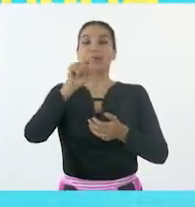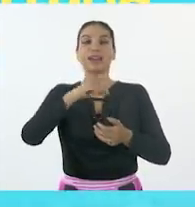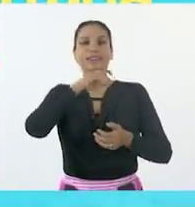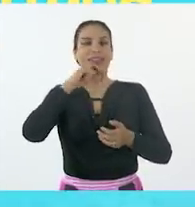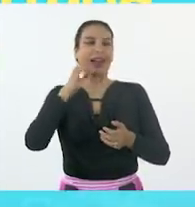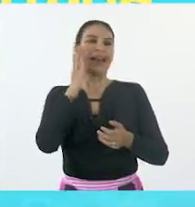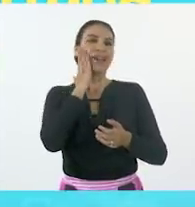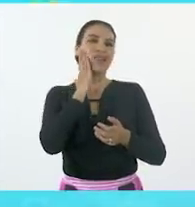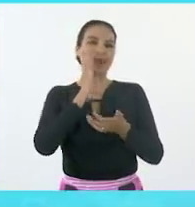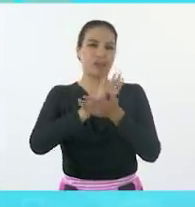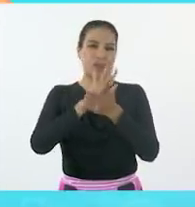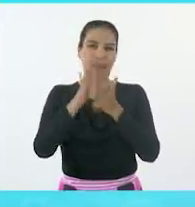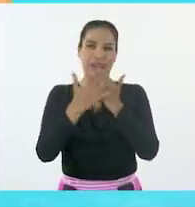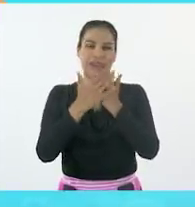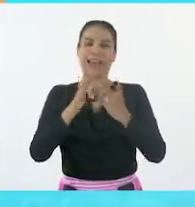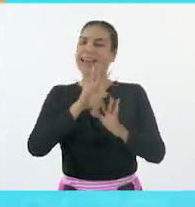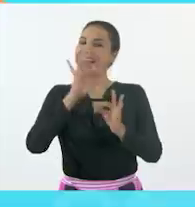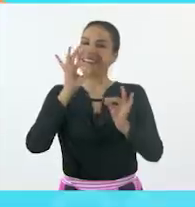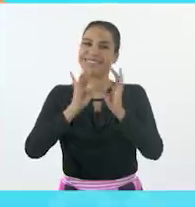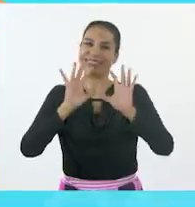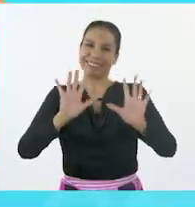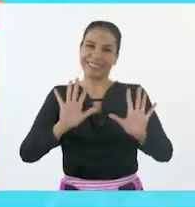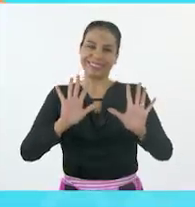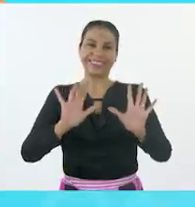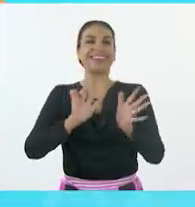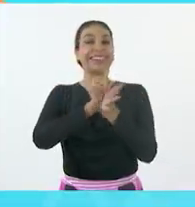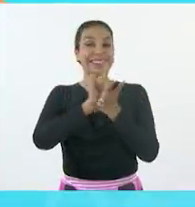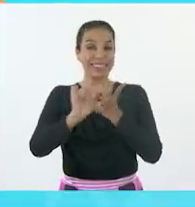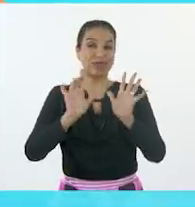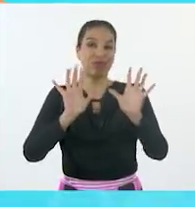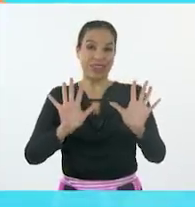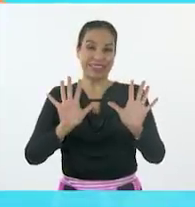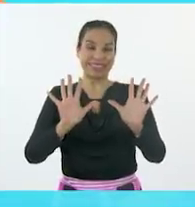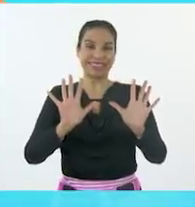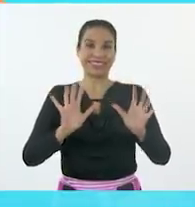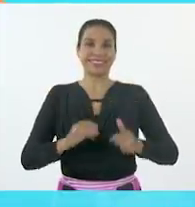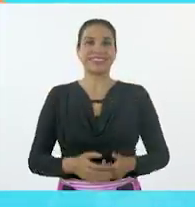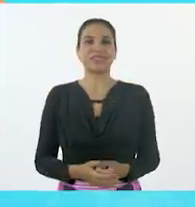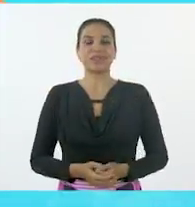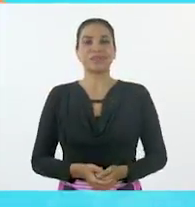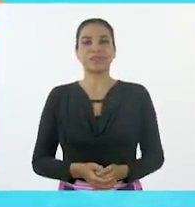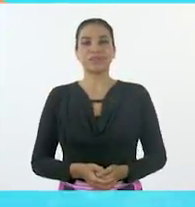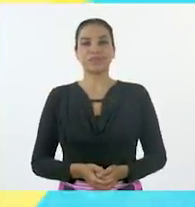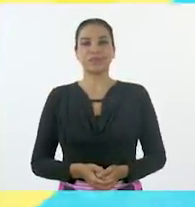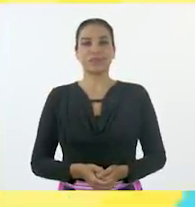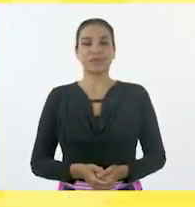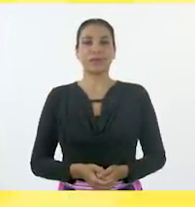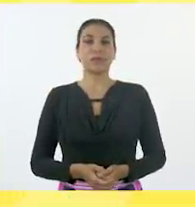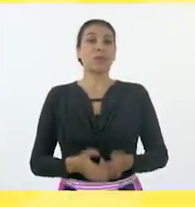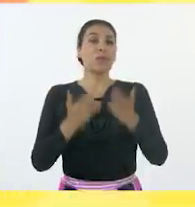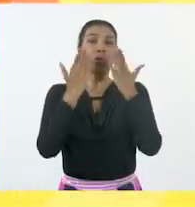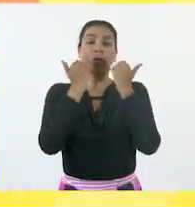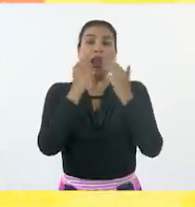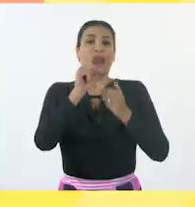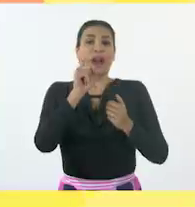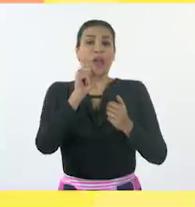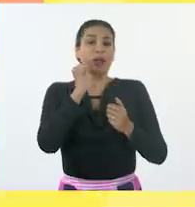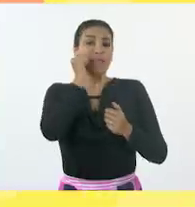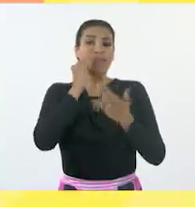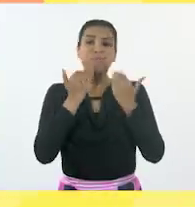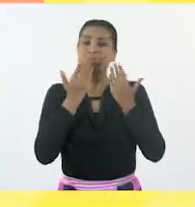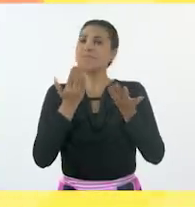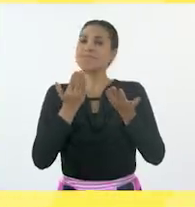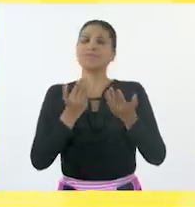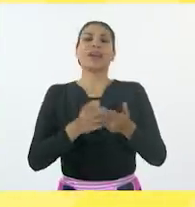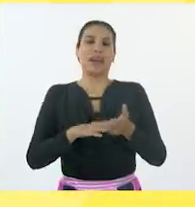Sécalas con una toalla y listo, tus manos están limpias. Si no tienes agua y jabón,